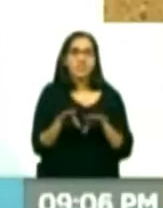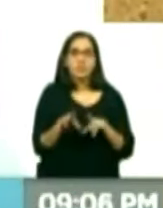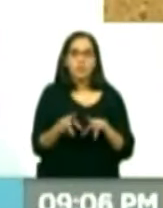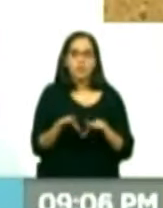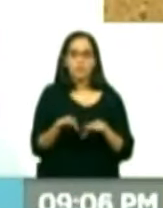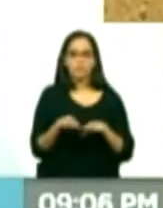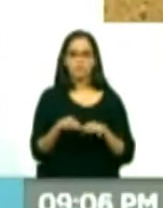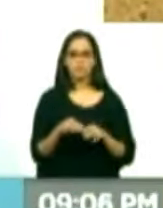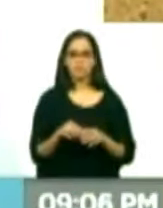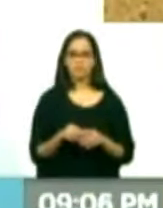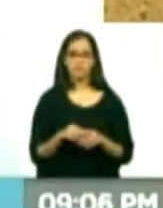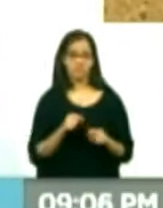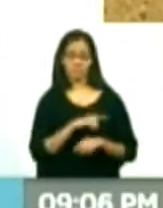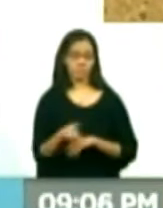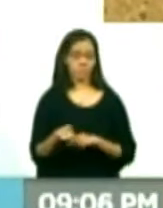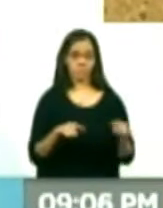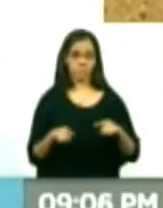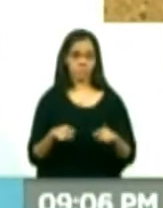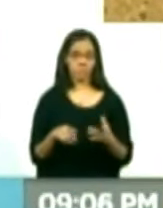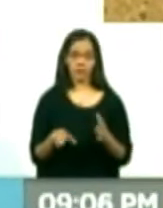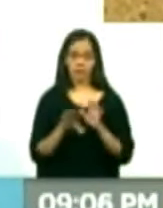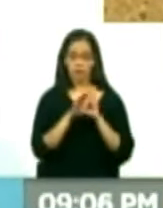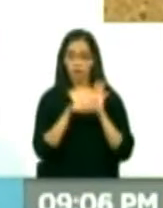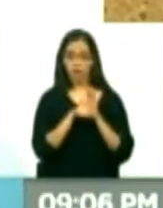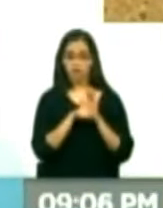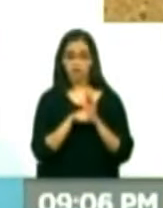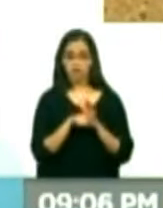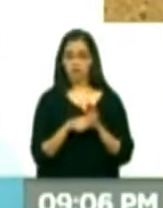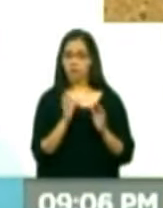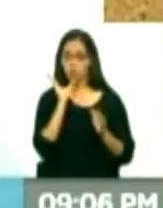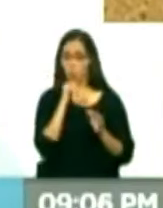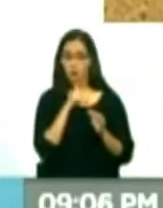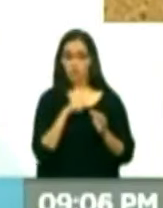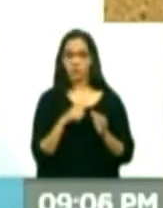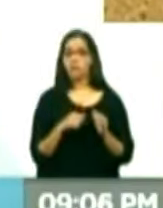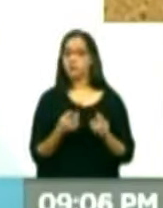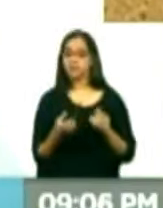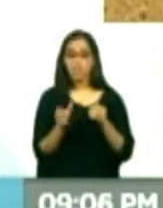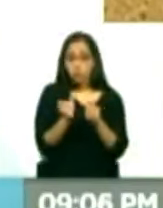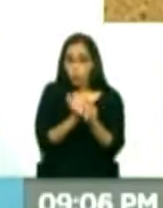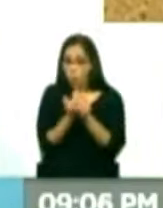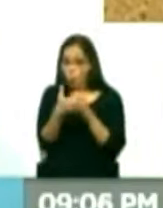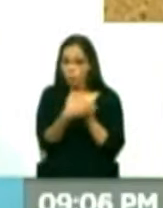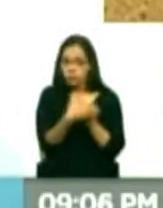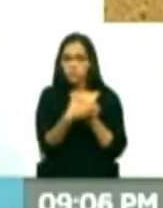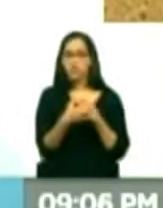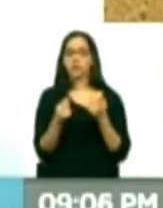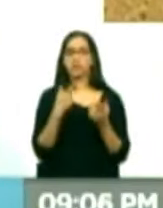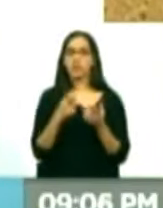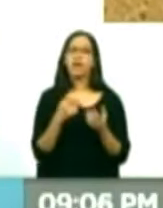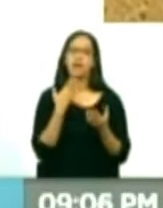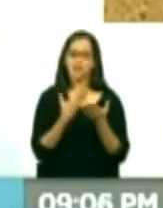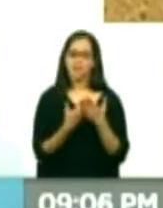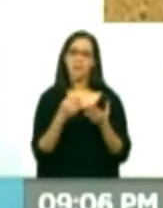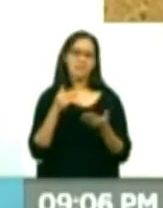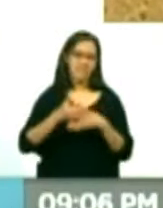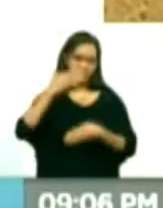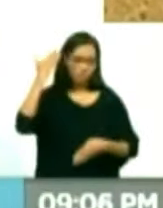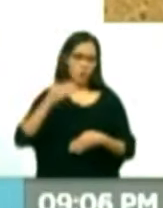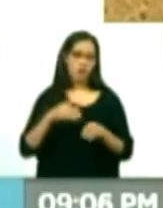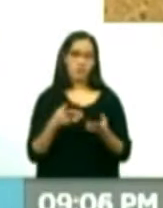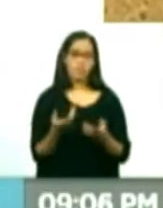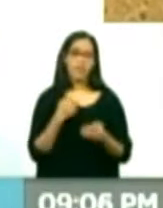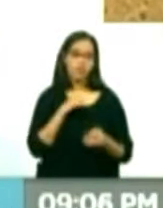envían a cumplir órdenes inconstitucionales se esconden y viven rogando que les quiten a ellos las sanciones personales. Son ustedes quienes quedan